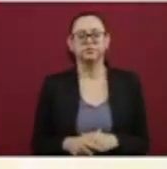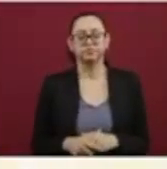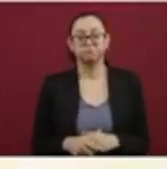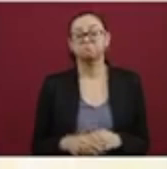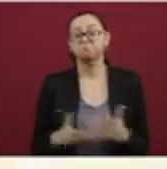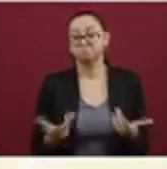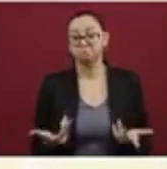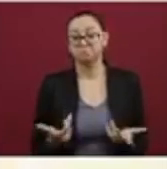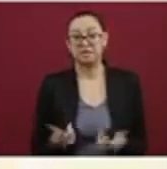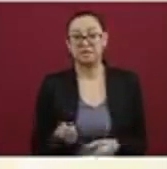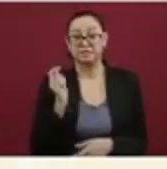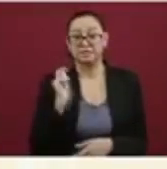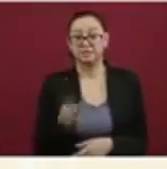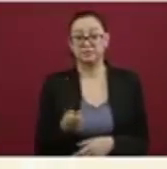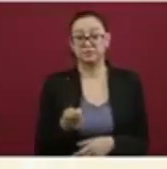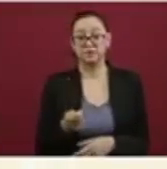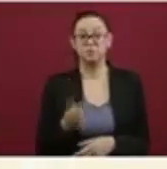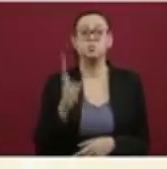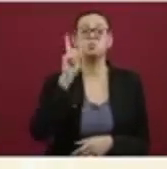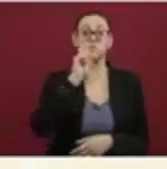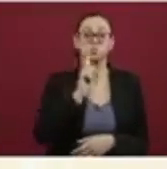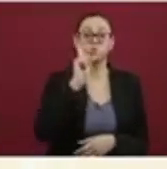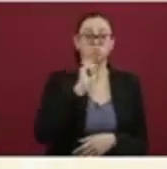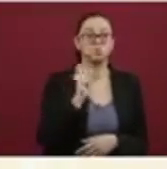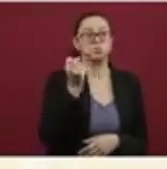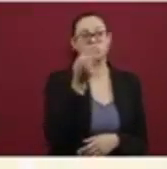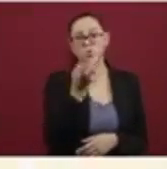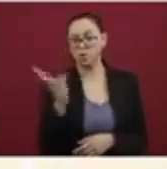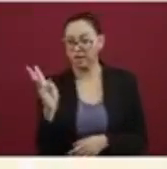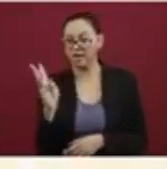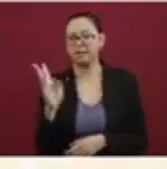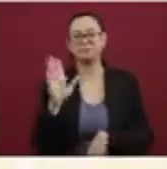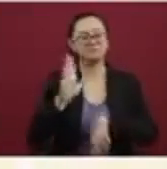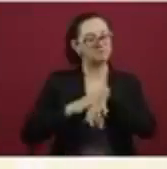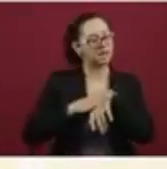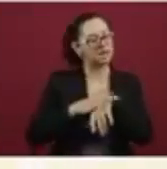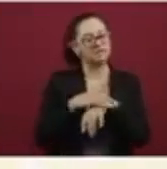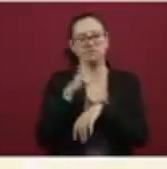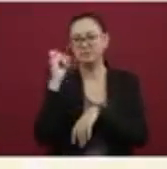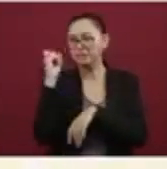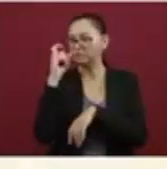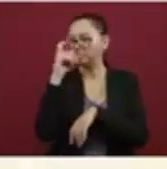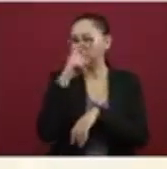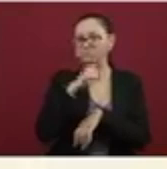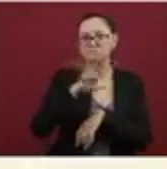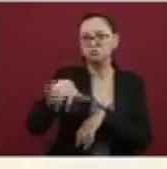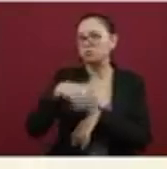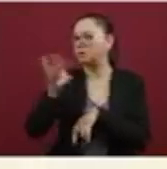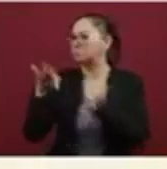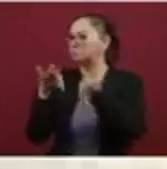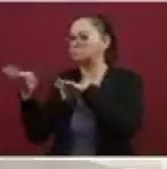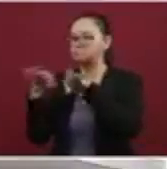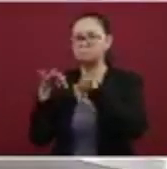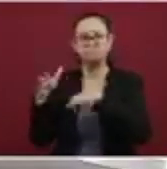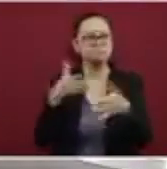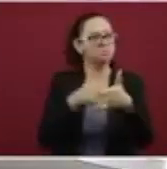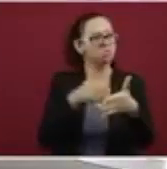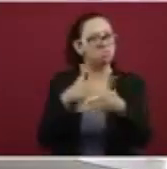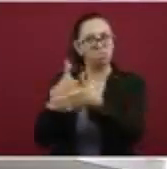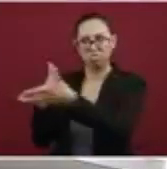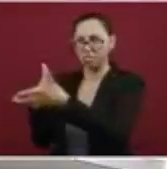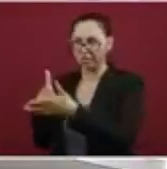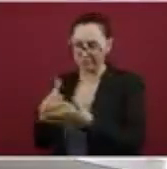nos habla de que son las mujeres las que mayores dificultades tienen para incorporarse al mercado laboral. Así